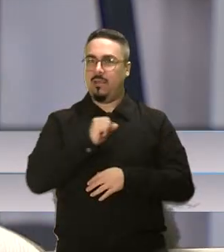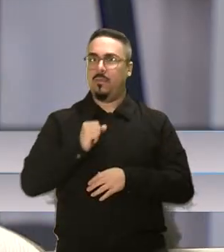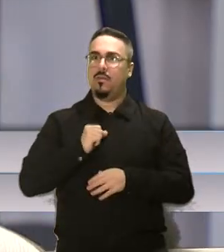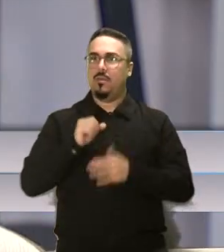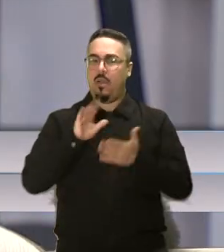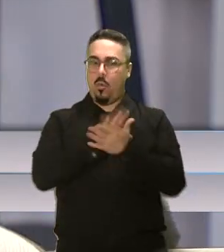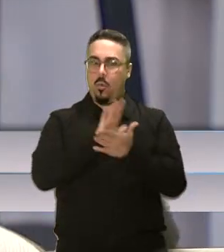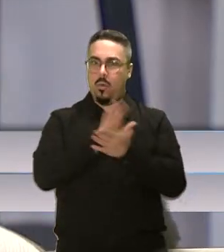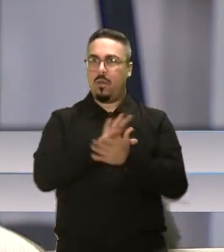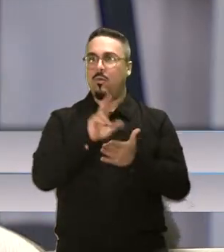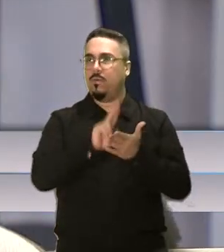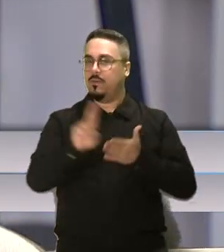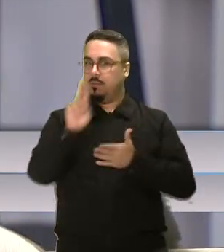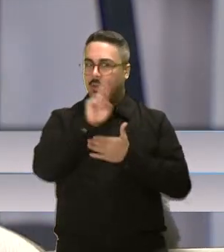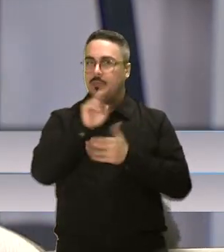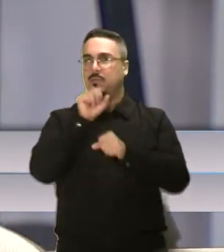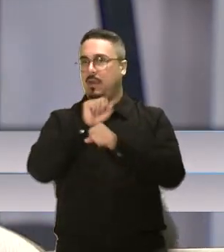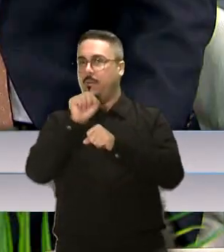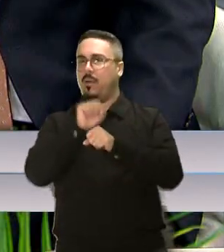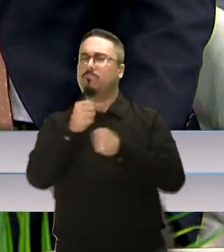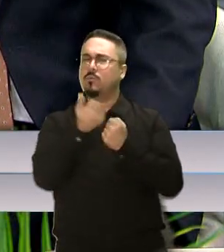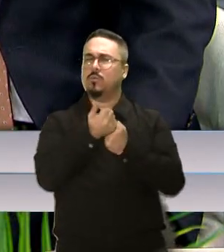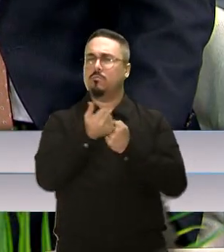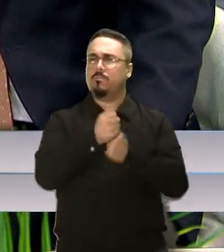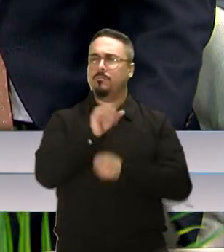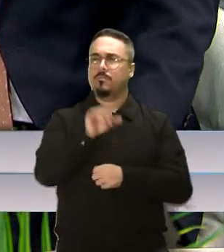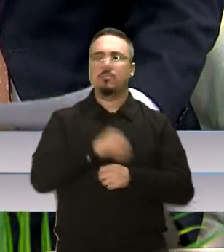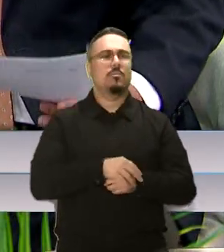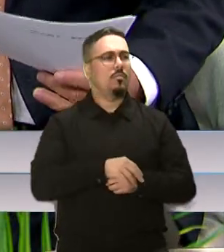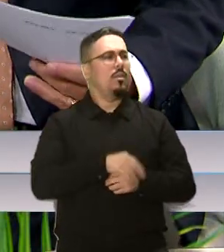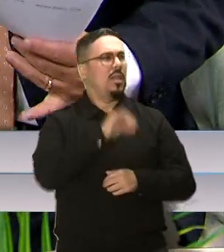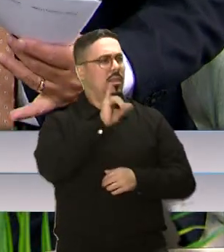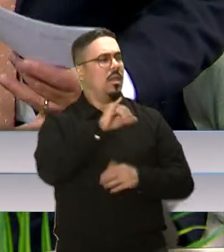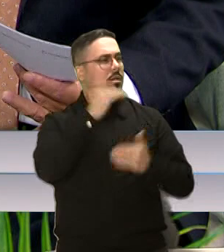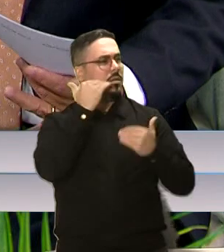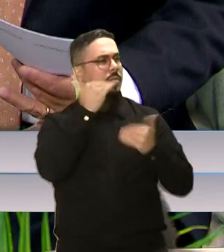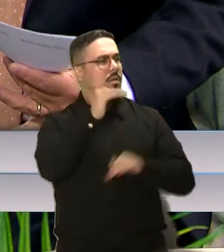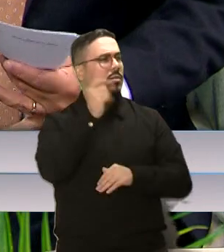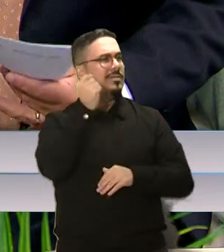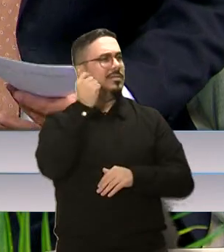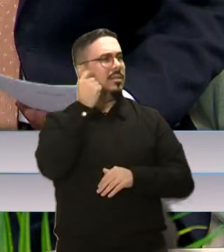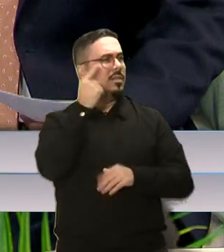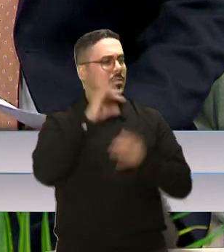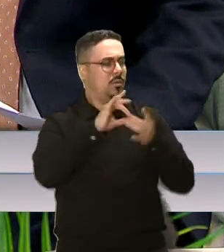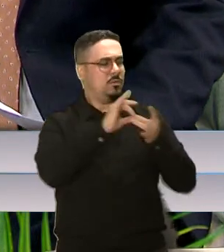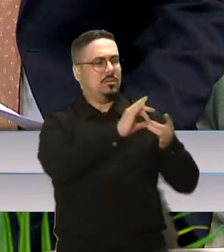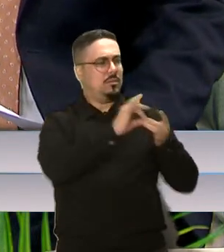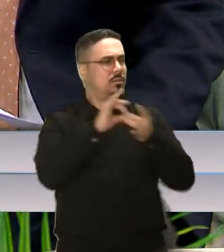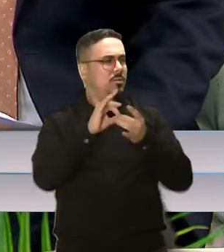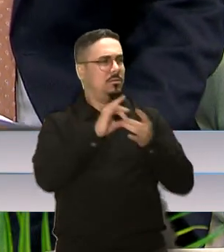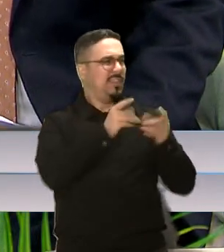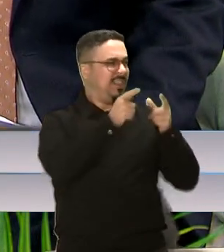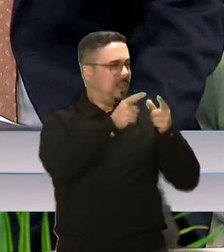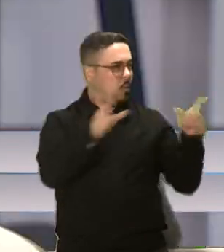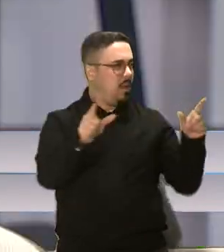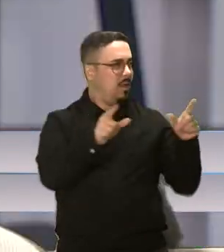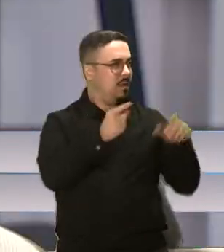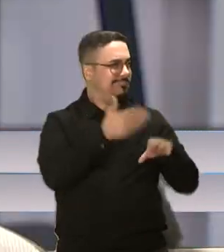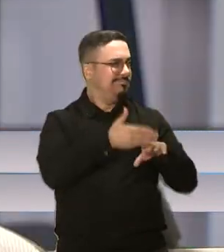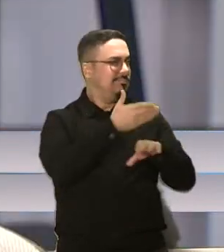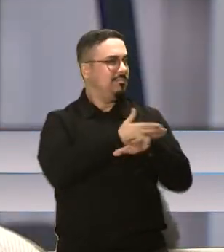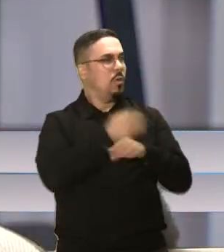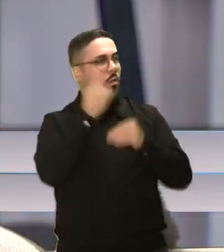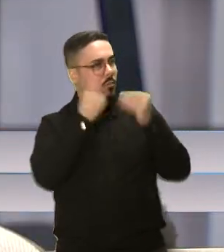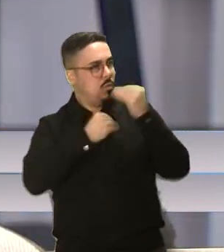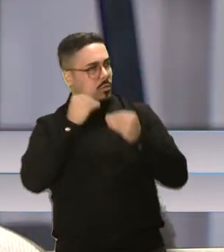y en el área laboral y con esta limitación es cierto Vito que hay una correlación entre el lenguaje y la alimentación Bueno